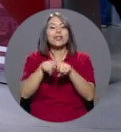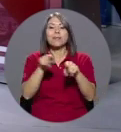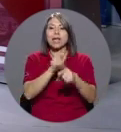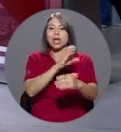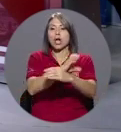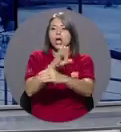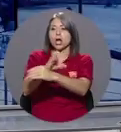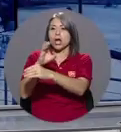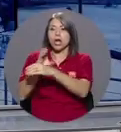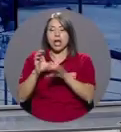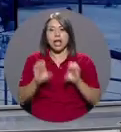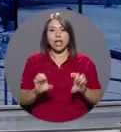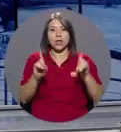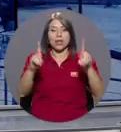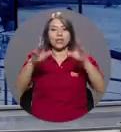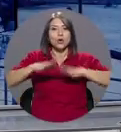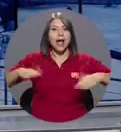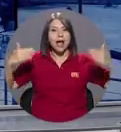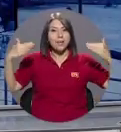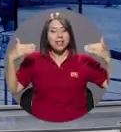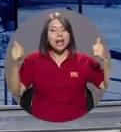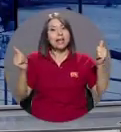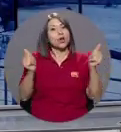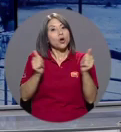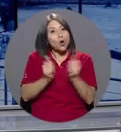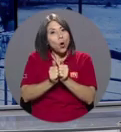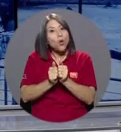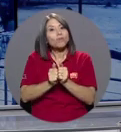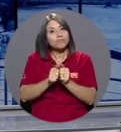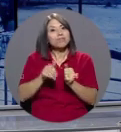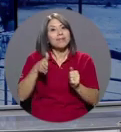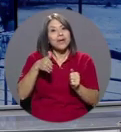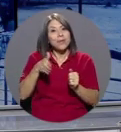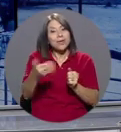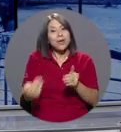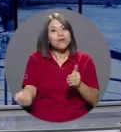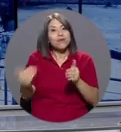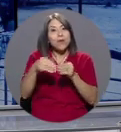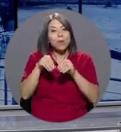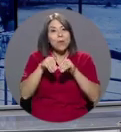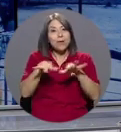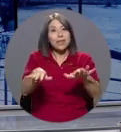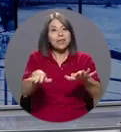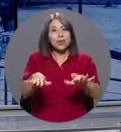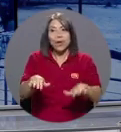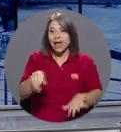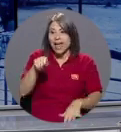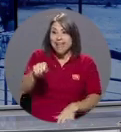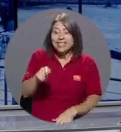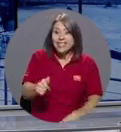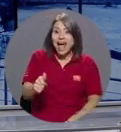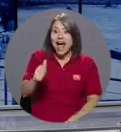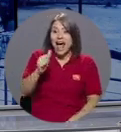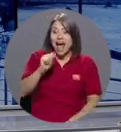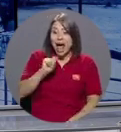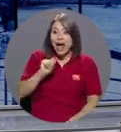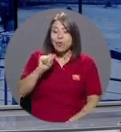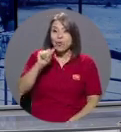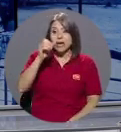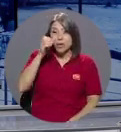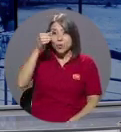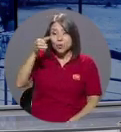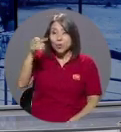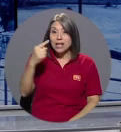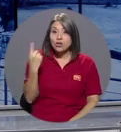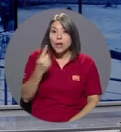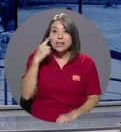ambiental basados en el tema de repoblamiento. Y es muy importante resaltar eso, que la acuicultura no solamente es para consumo, ¿verdad? Tiene un montón